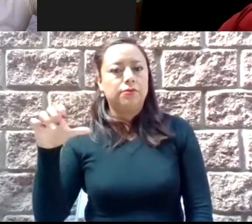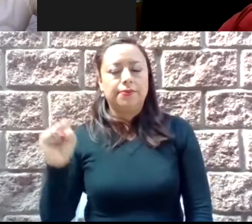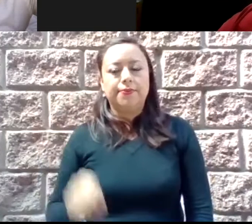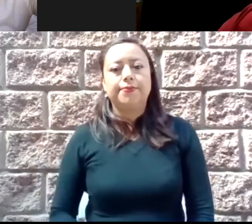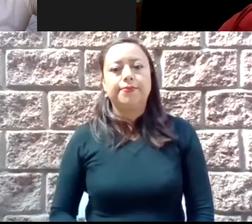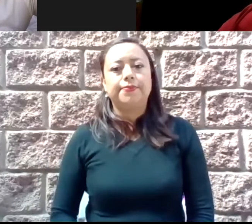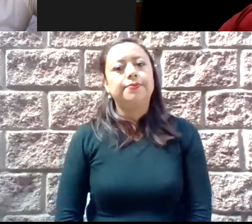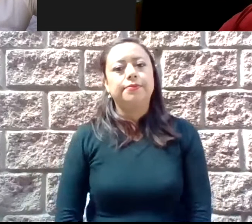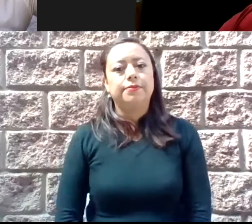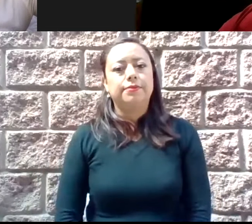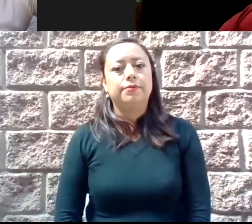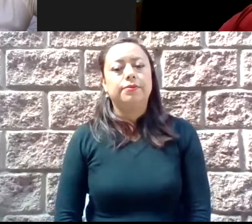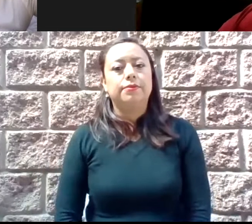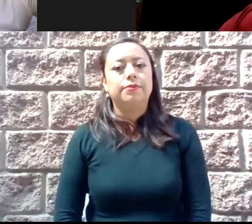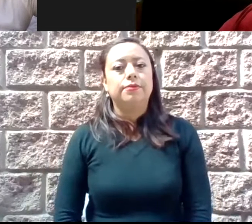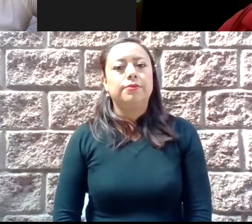Vargas Bernal, a favor.